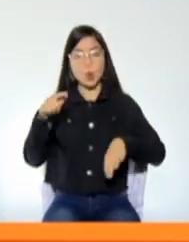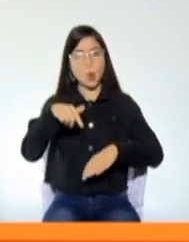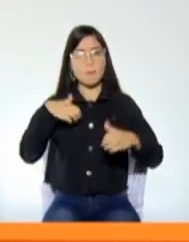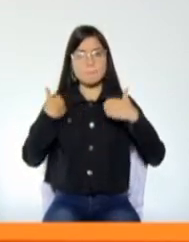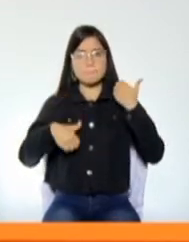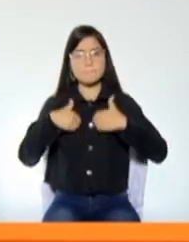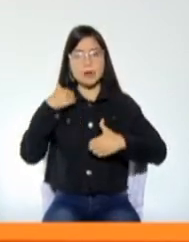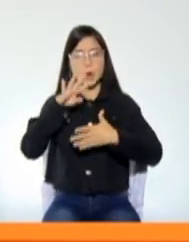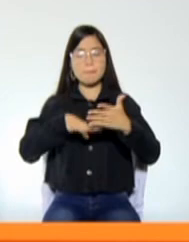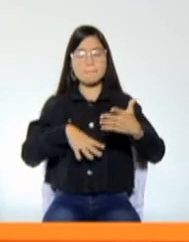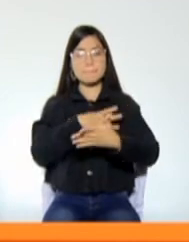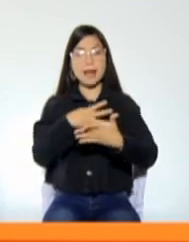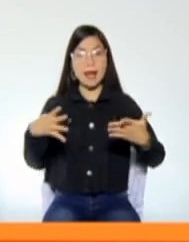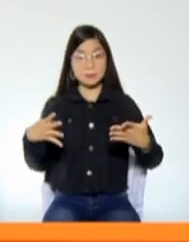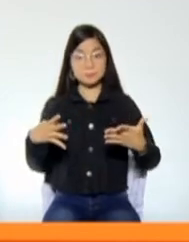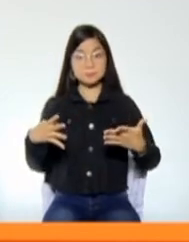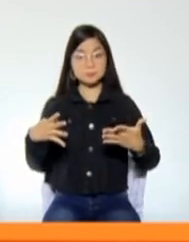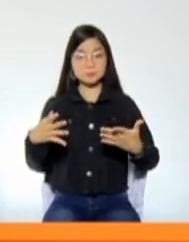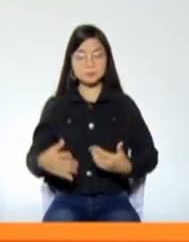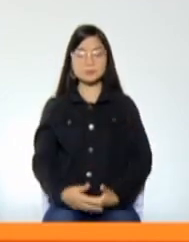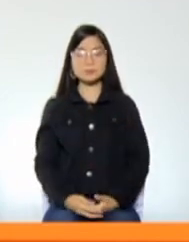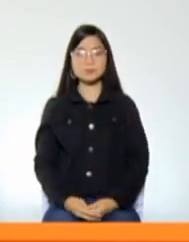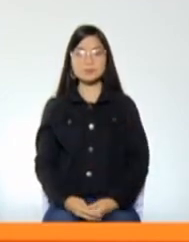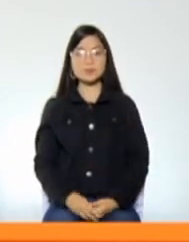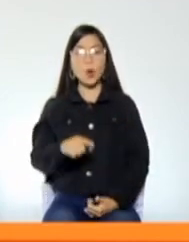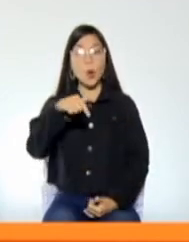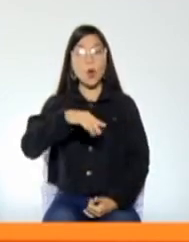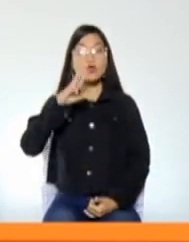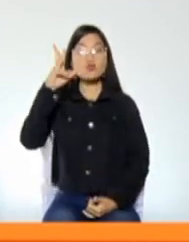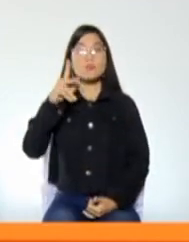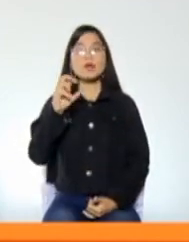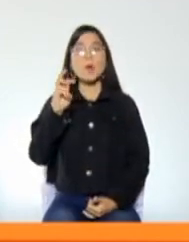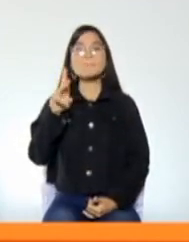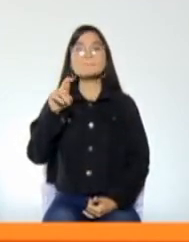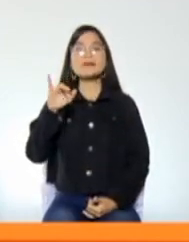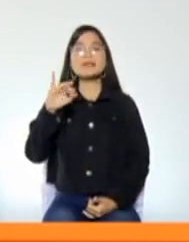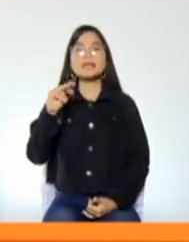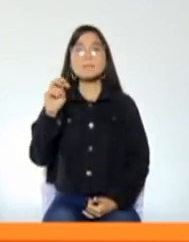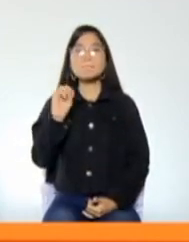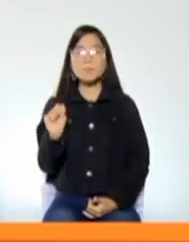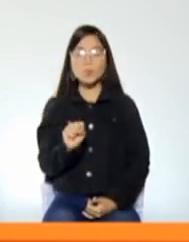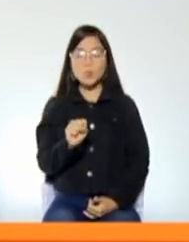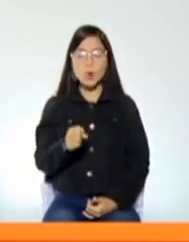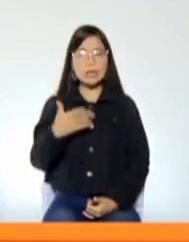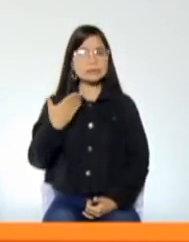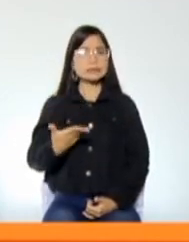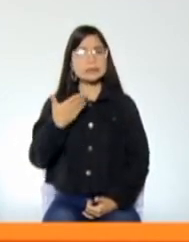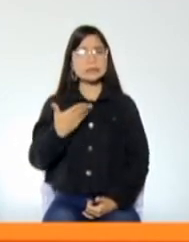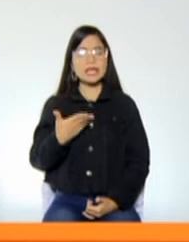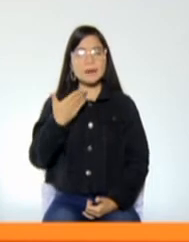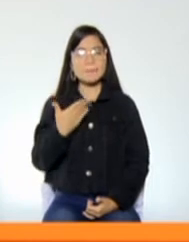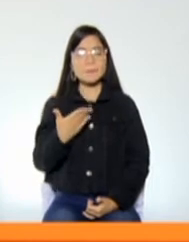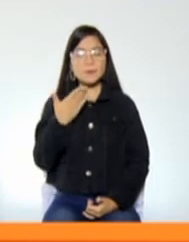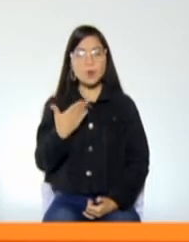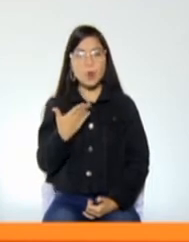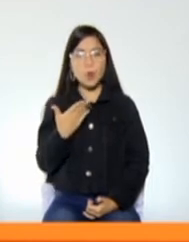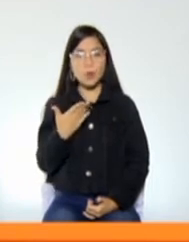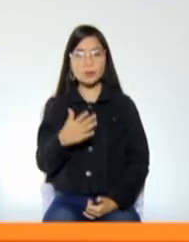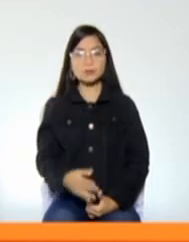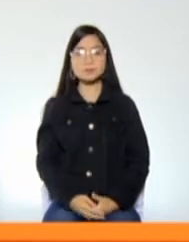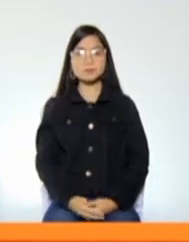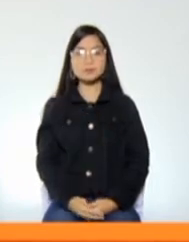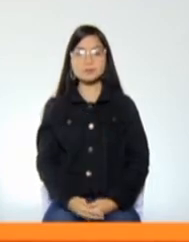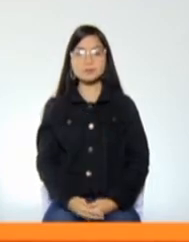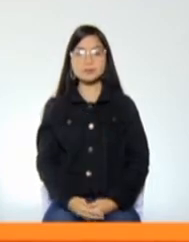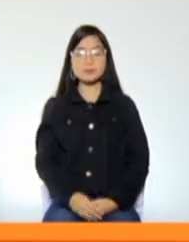les parece? Para el día de hoy vamos a trabajar con los números primos. Importantísimo cuando estemos trabajando con